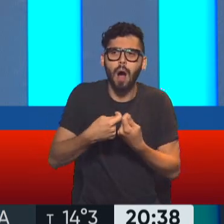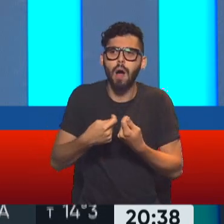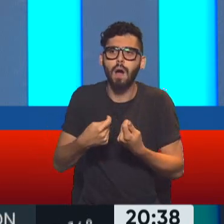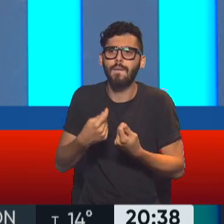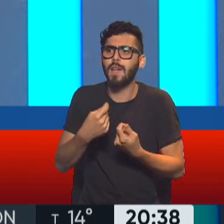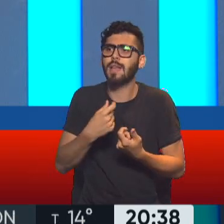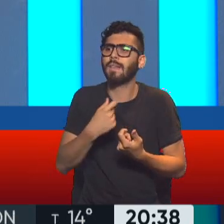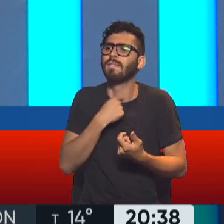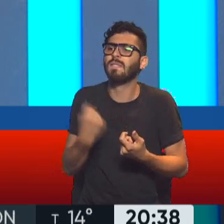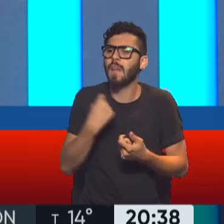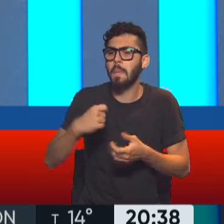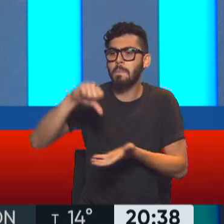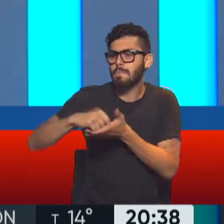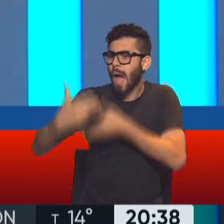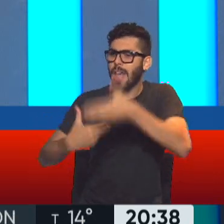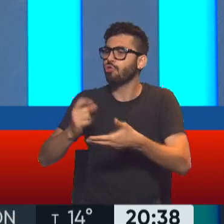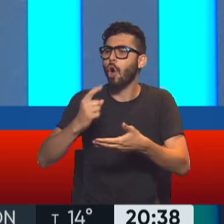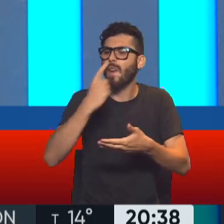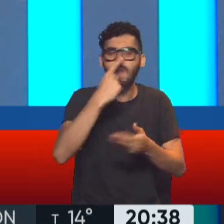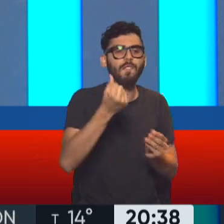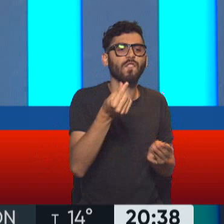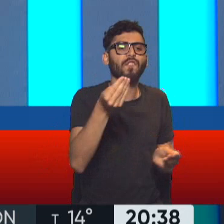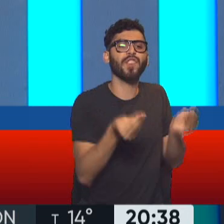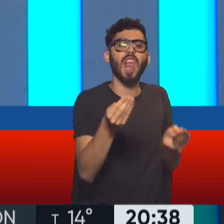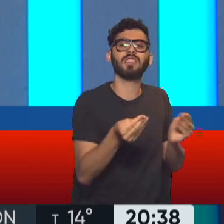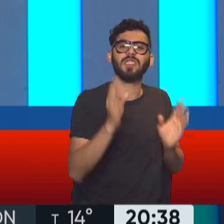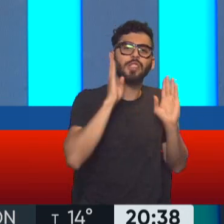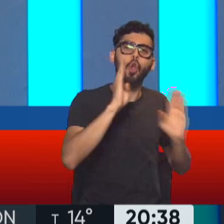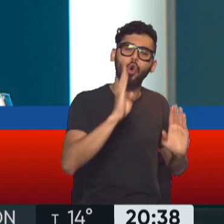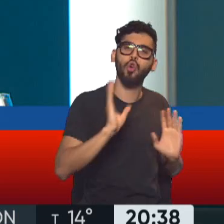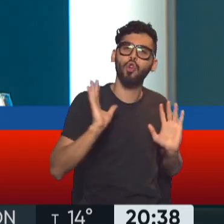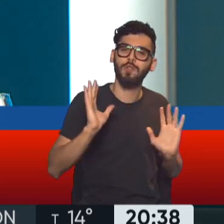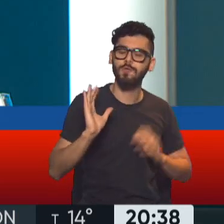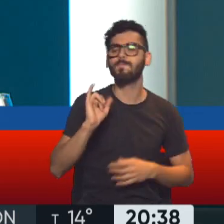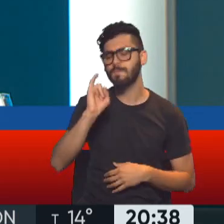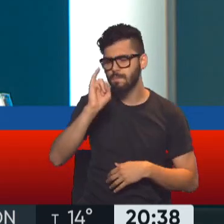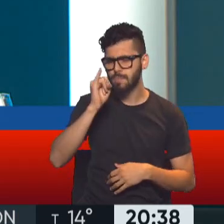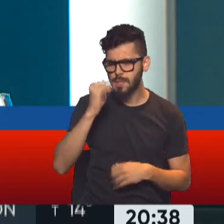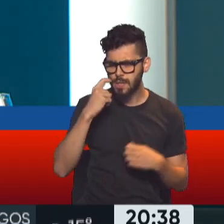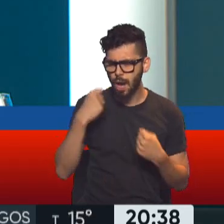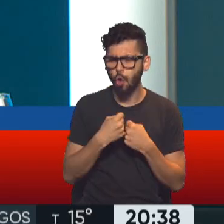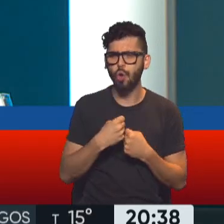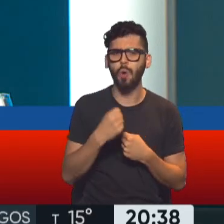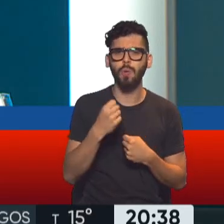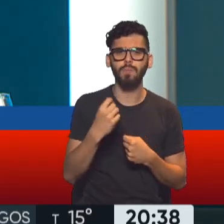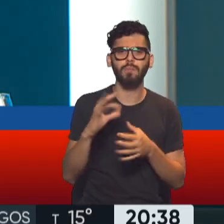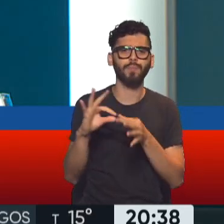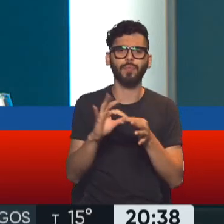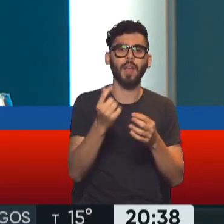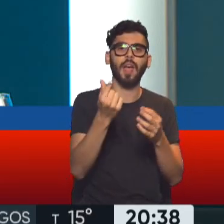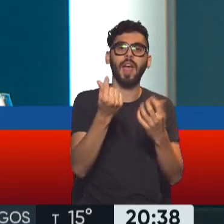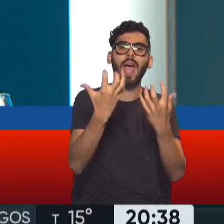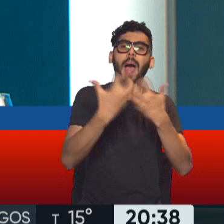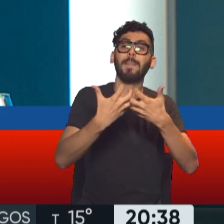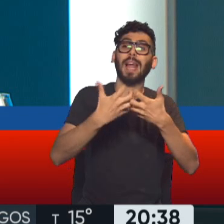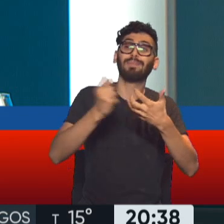que se trasladó a lo financiero. ¿Te parece que es así? Sí, en consonancia con los cambios que tuvo el capitalismo